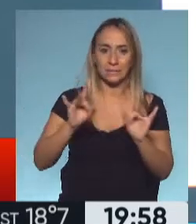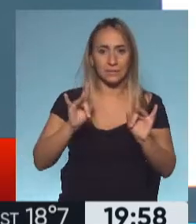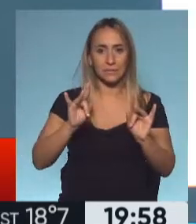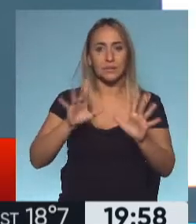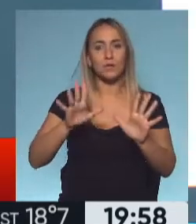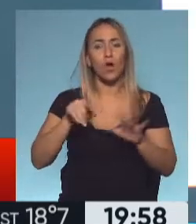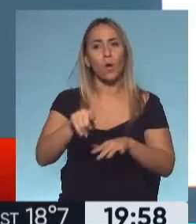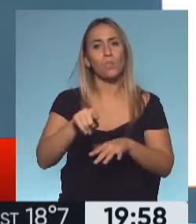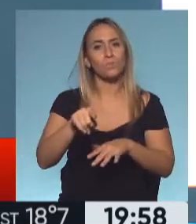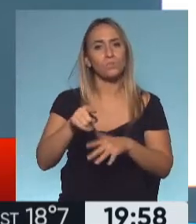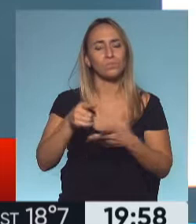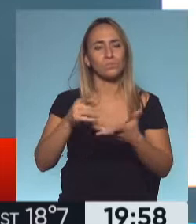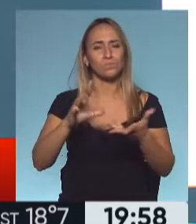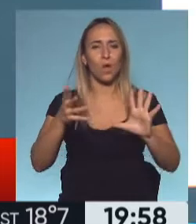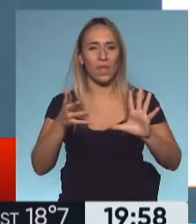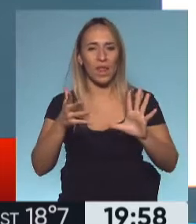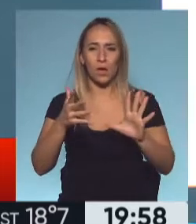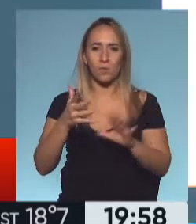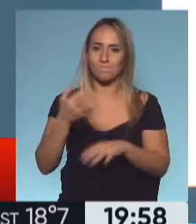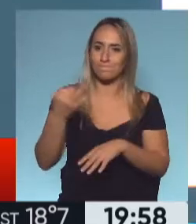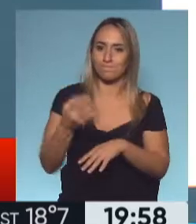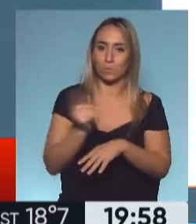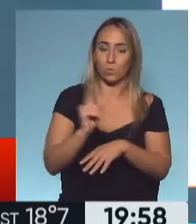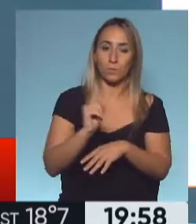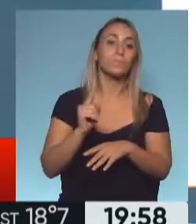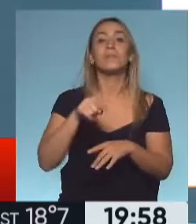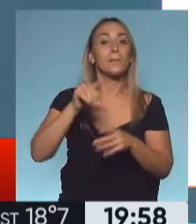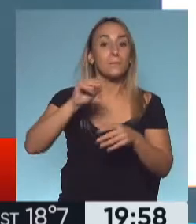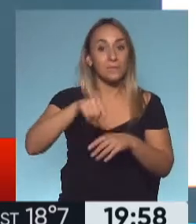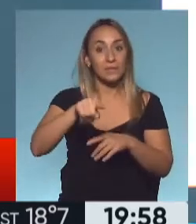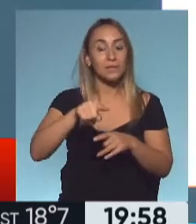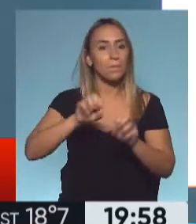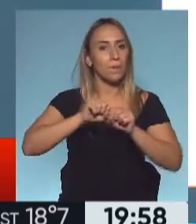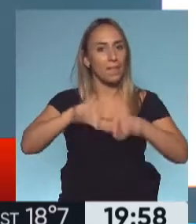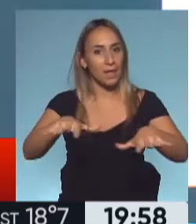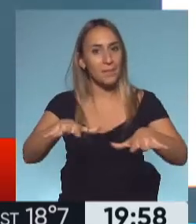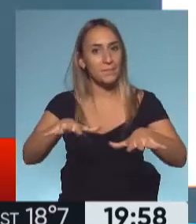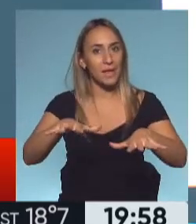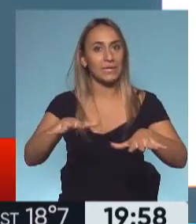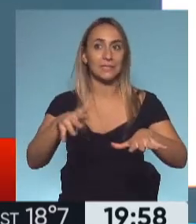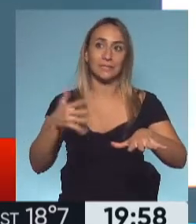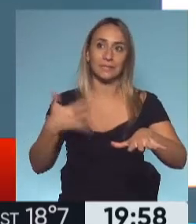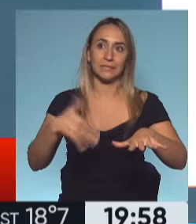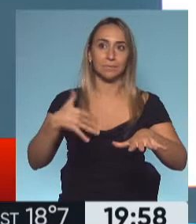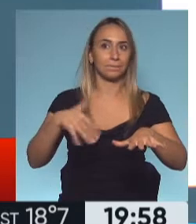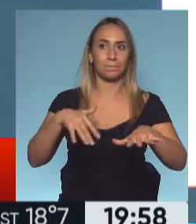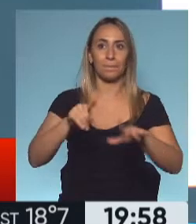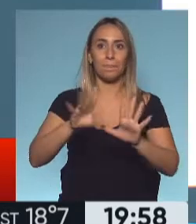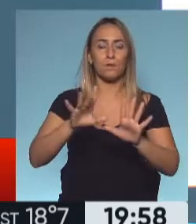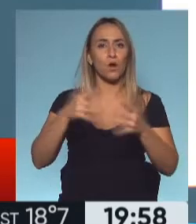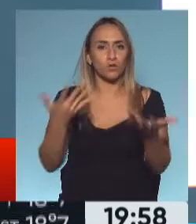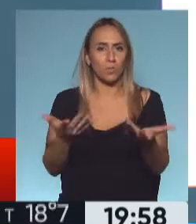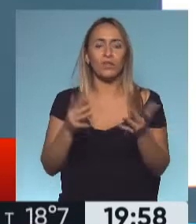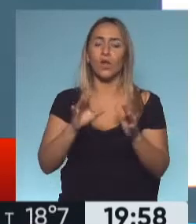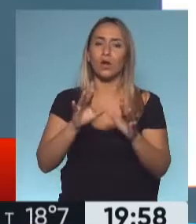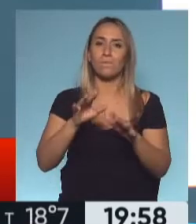las beneficiaba y a ese esquema les vino la pandemia, una situación que por supuesto dificultó la situación de las pymes,